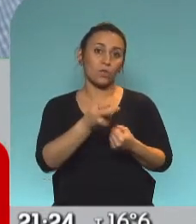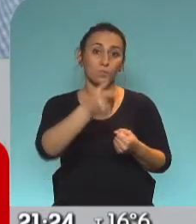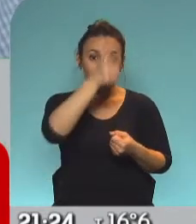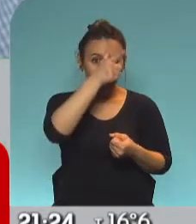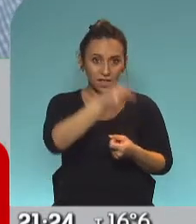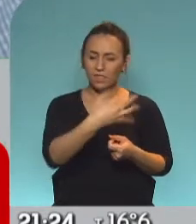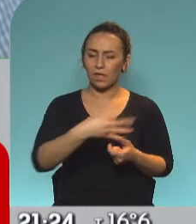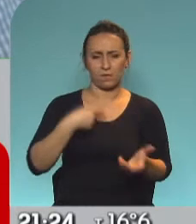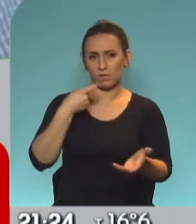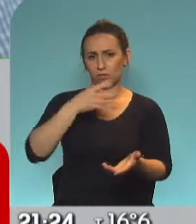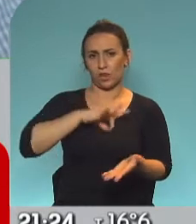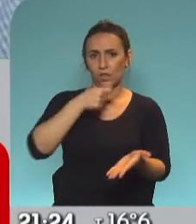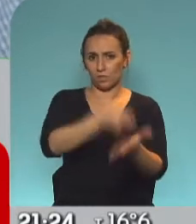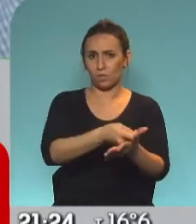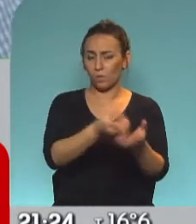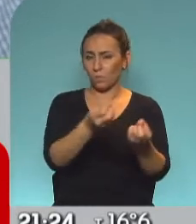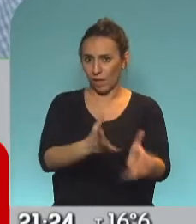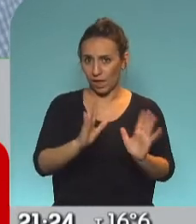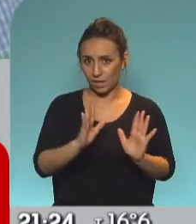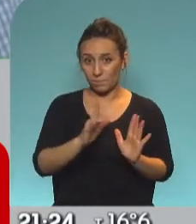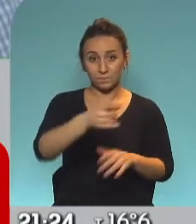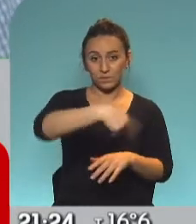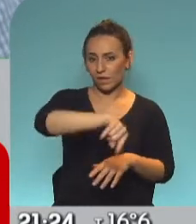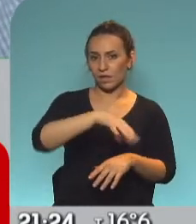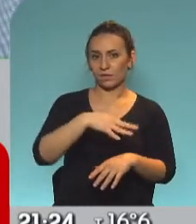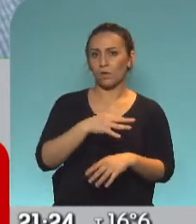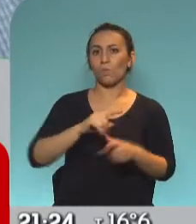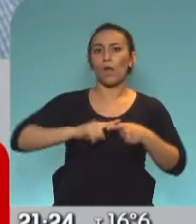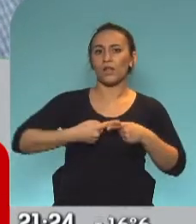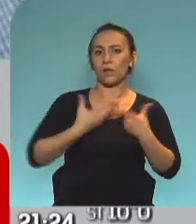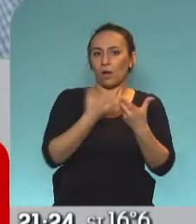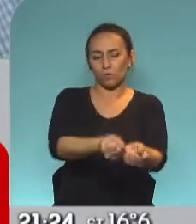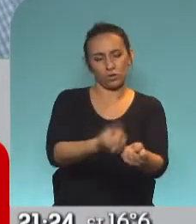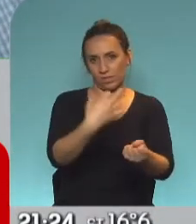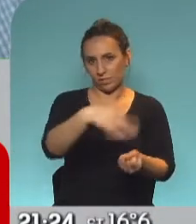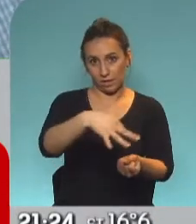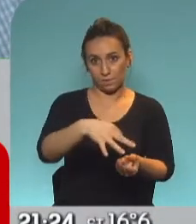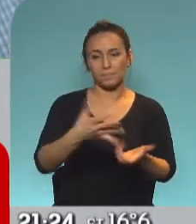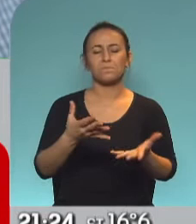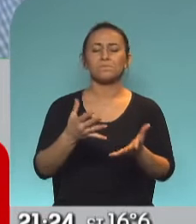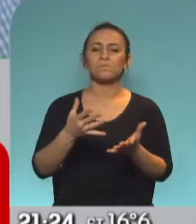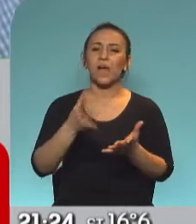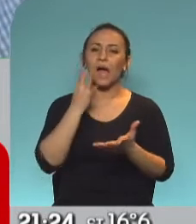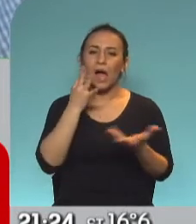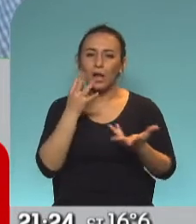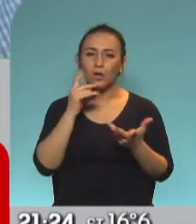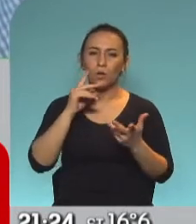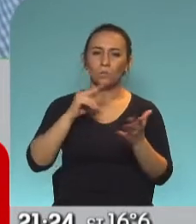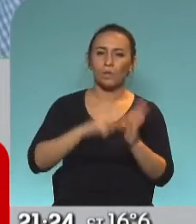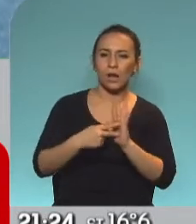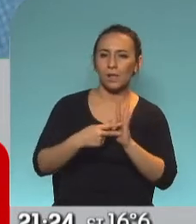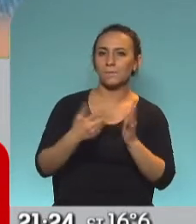salir a trabajar con el total respaldo del personal político. Ahora, cuando hay algún tipo de ruido, los canales